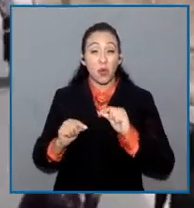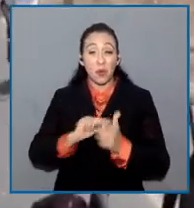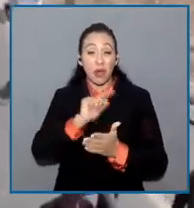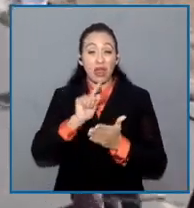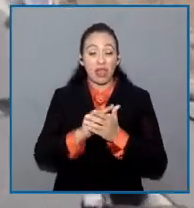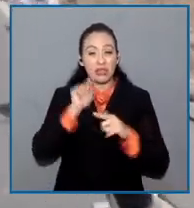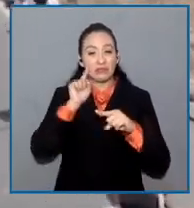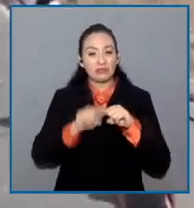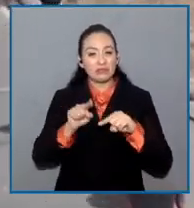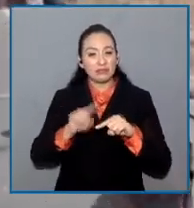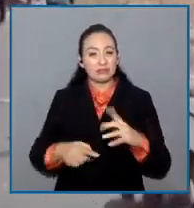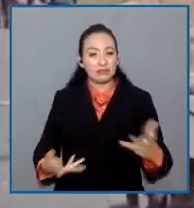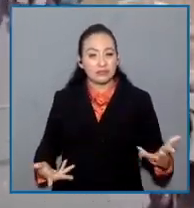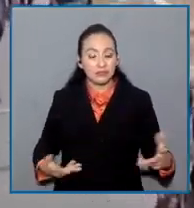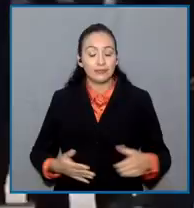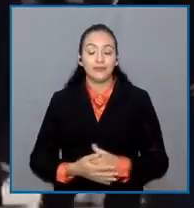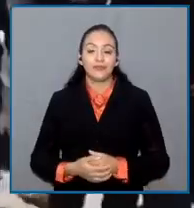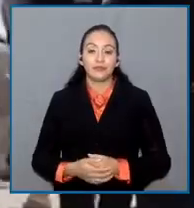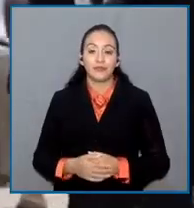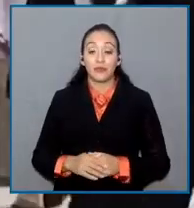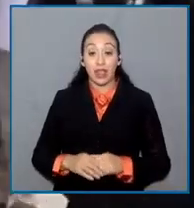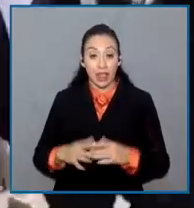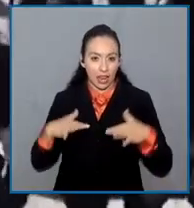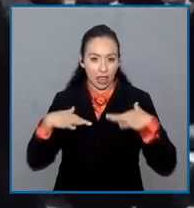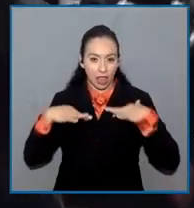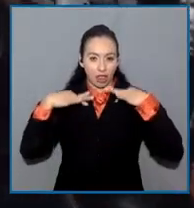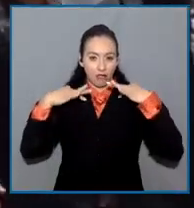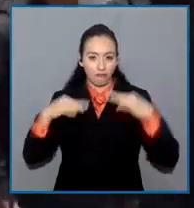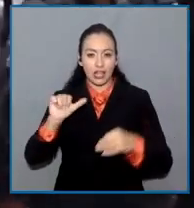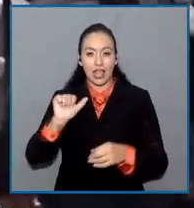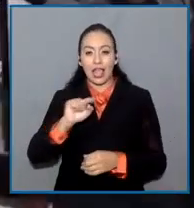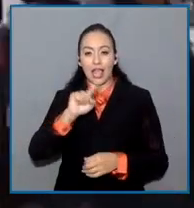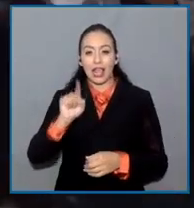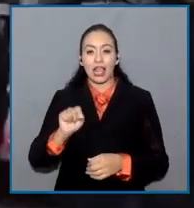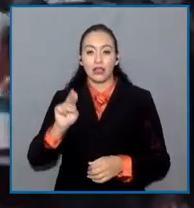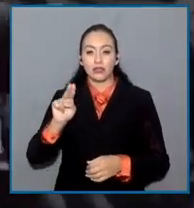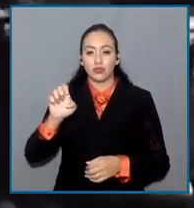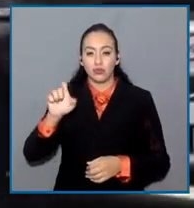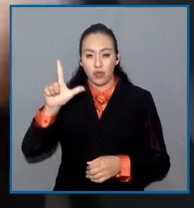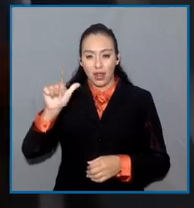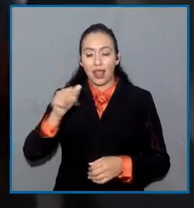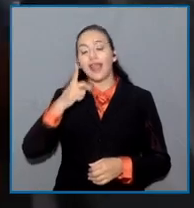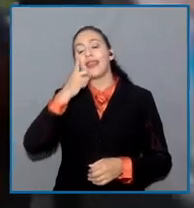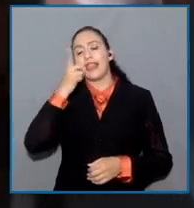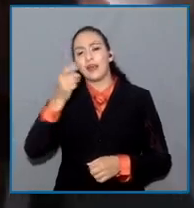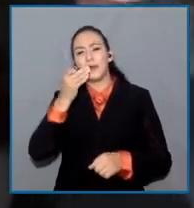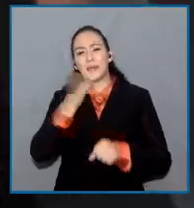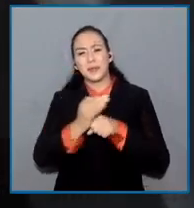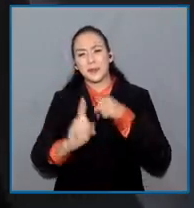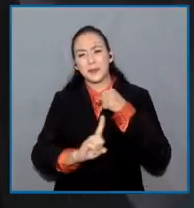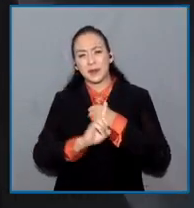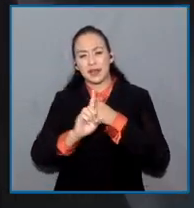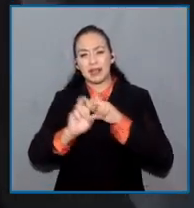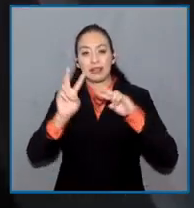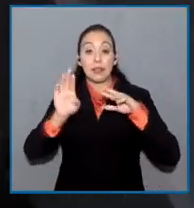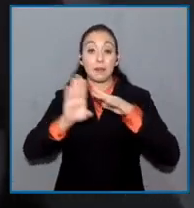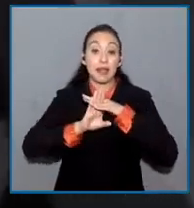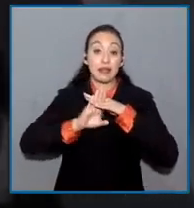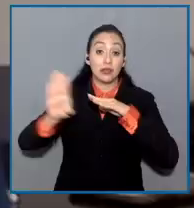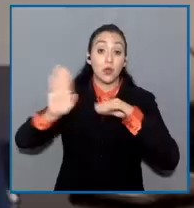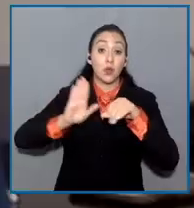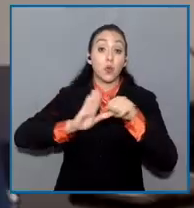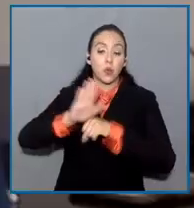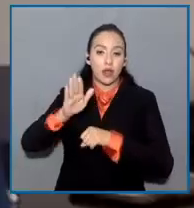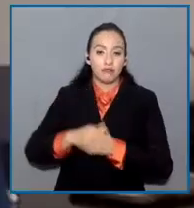en la Fundación Aguirre Azuela Chávez Jáuregui, agregó que uno de los retos en materia migratoria es hacer efectivas las sentencias en contra